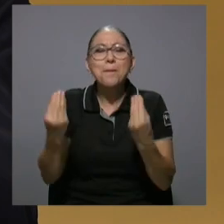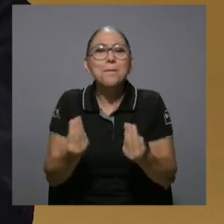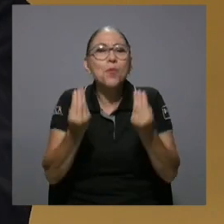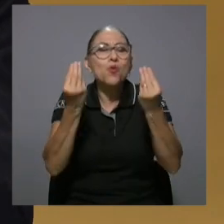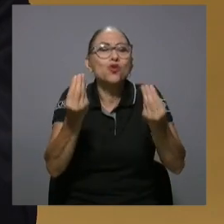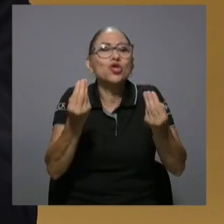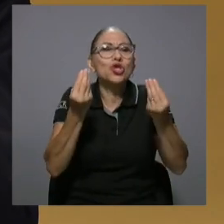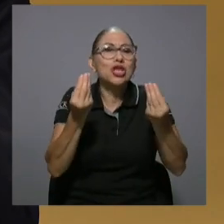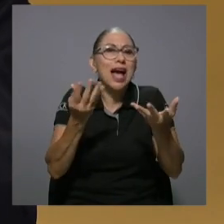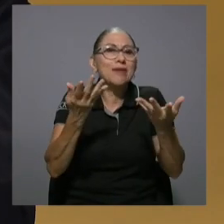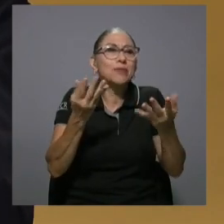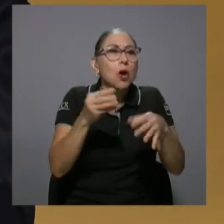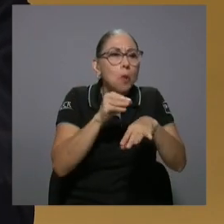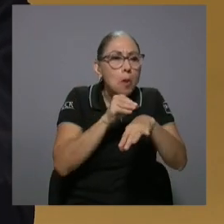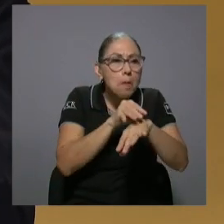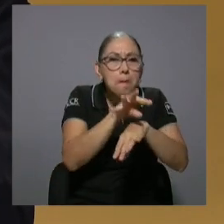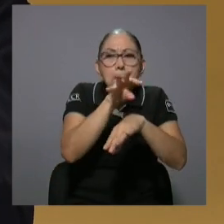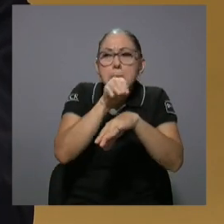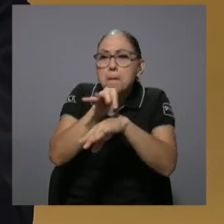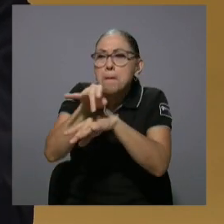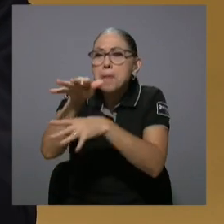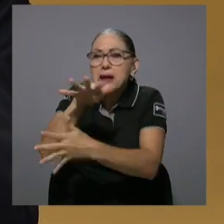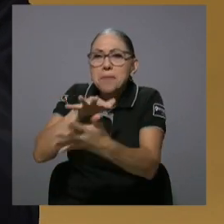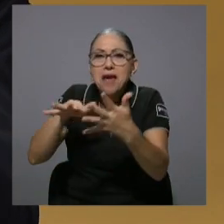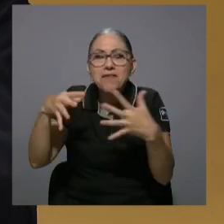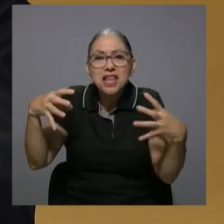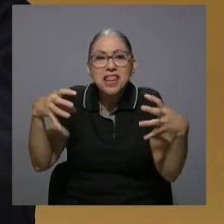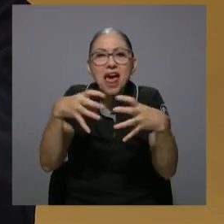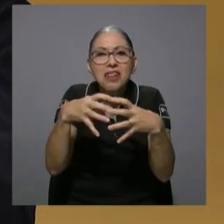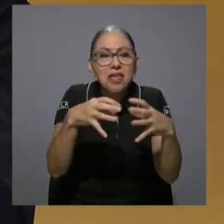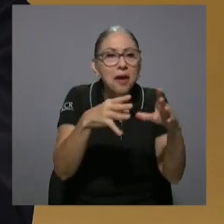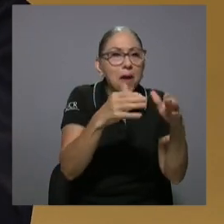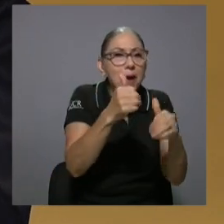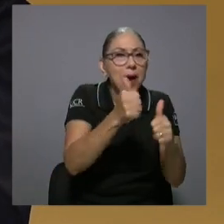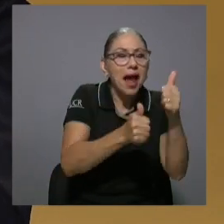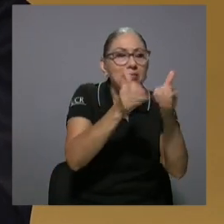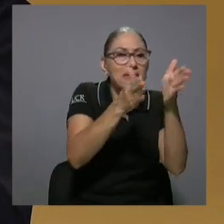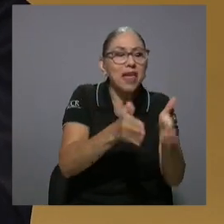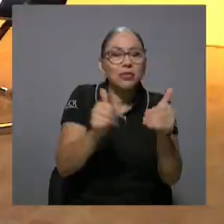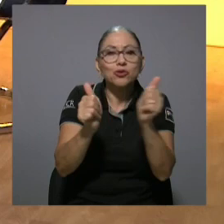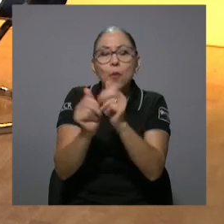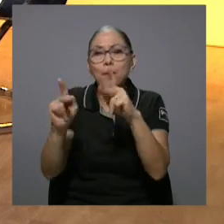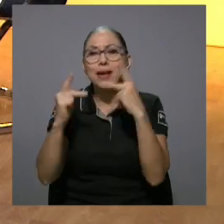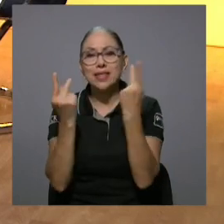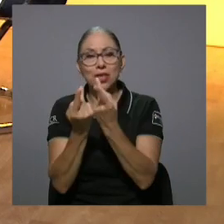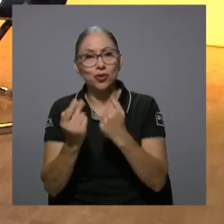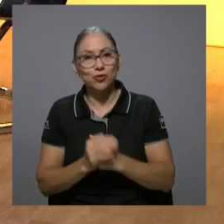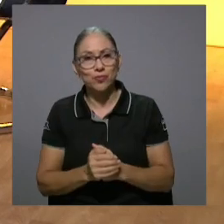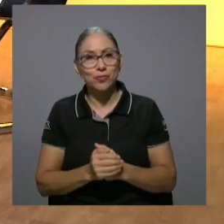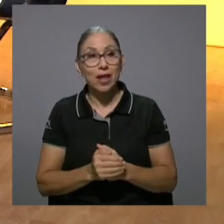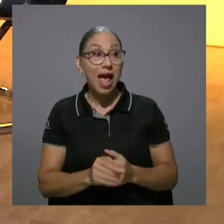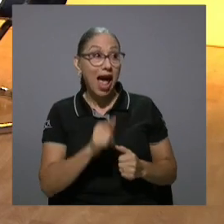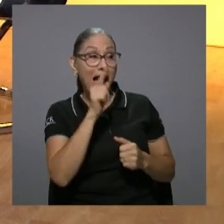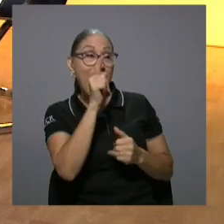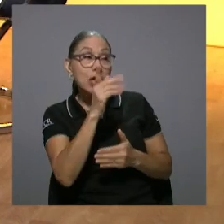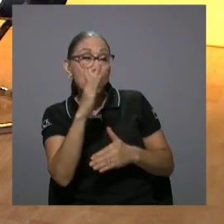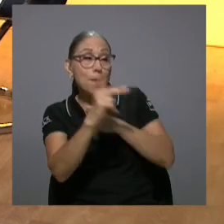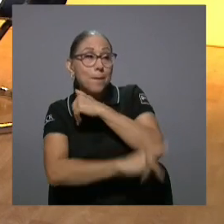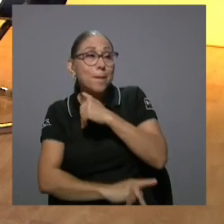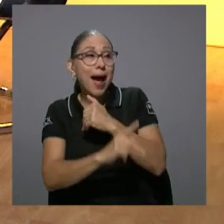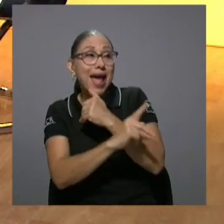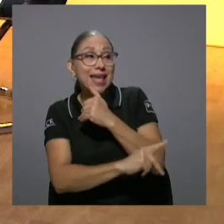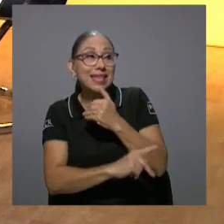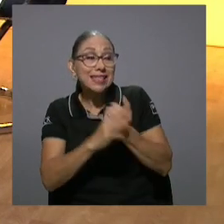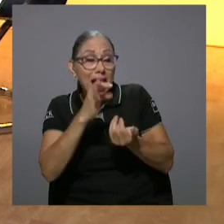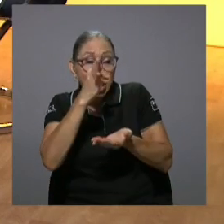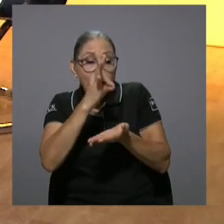así, entre partidos y candidatos. Ahora, bueno, ¿hay algún país fronterizo de Panamá donde